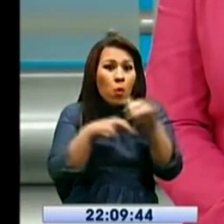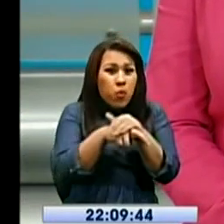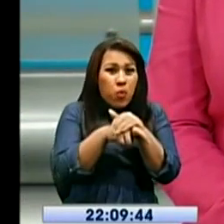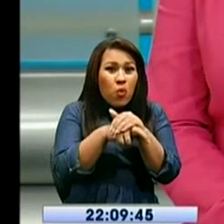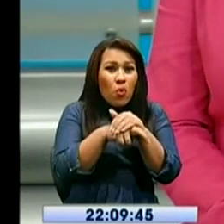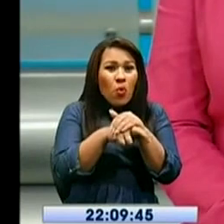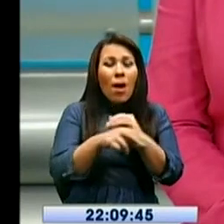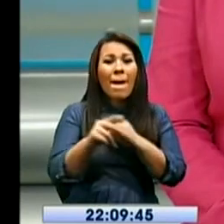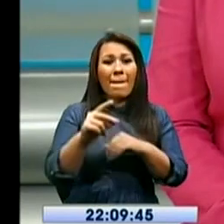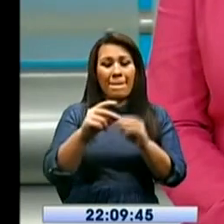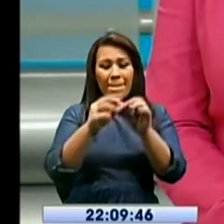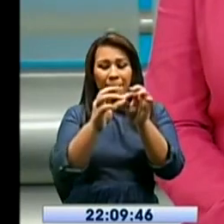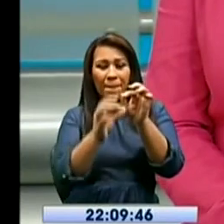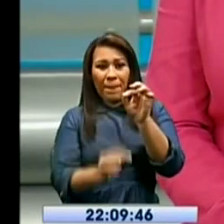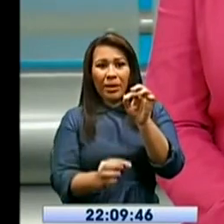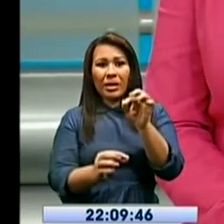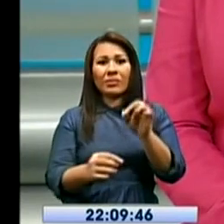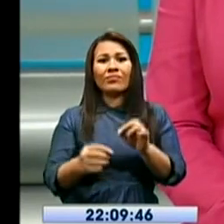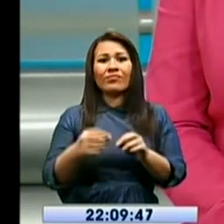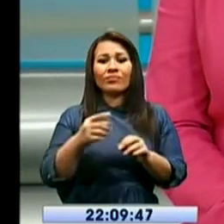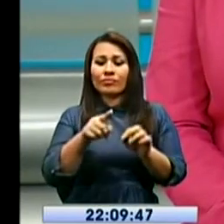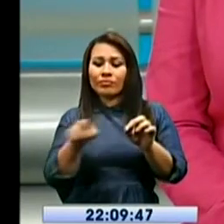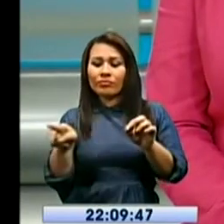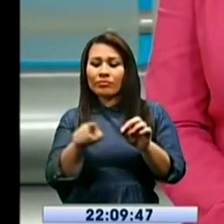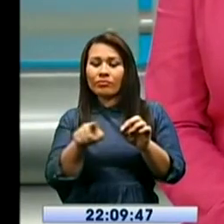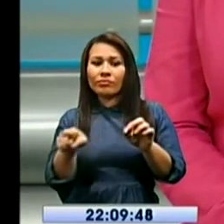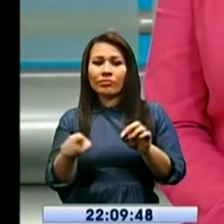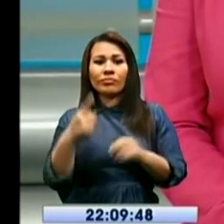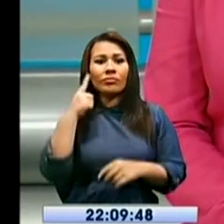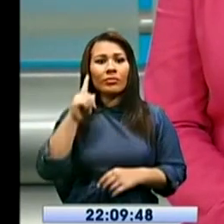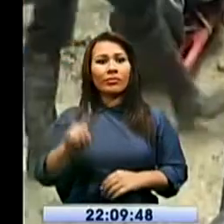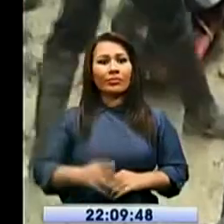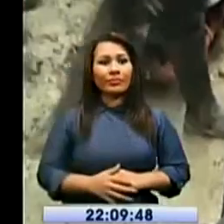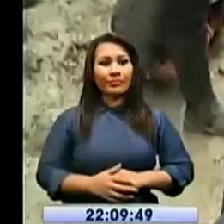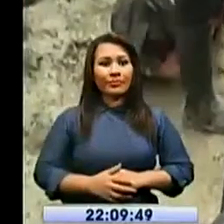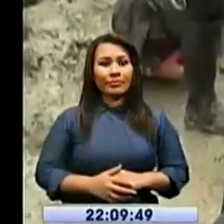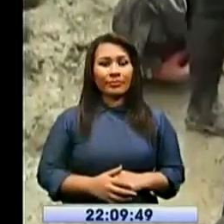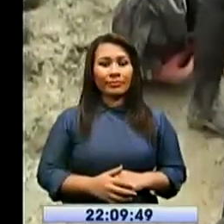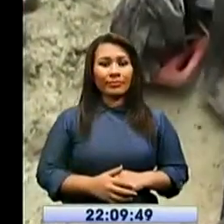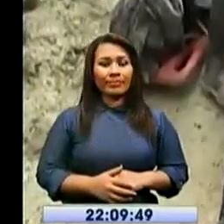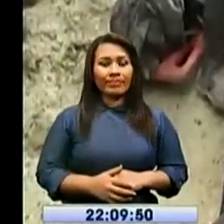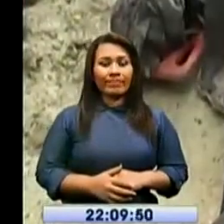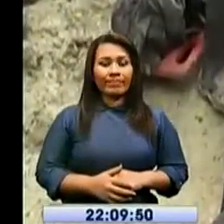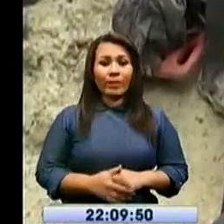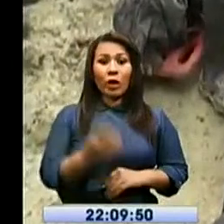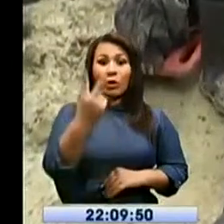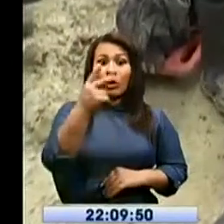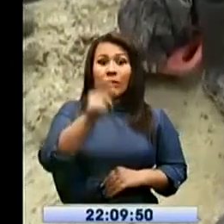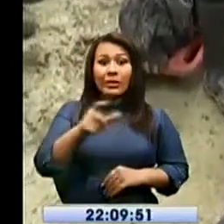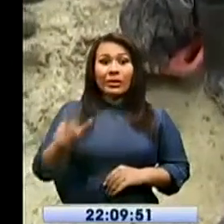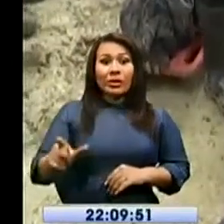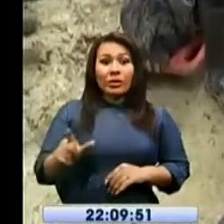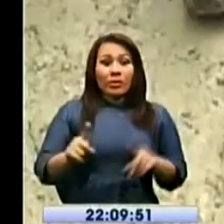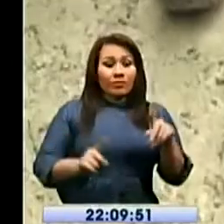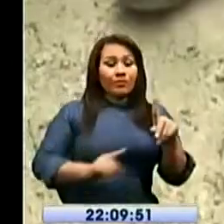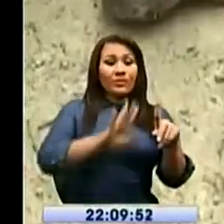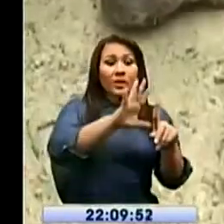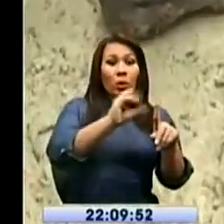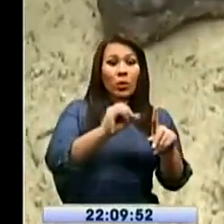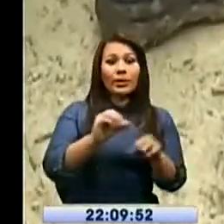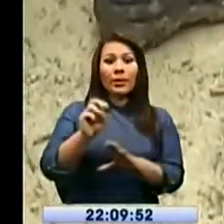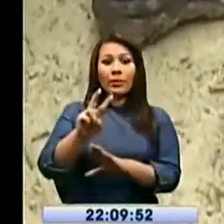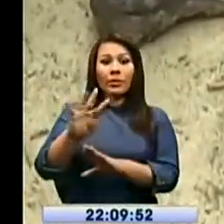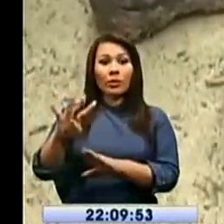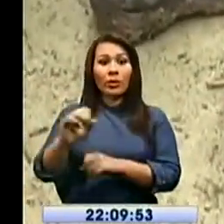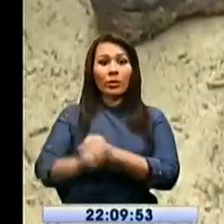a pocos metros de la boca mina. dos personas de 50 y 24 años